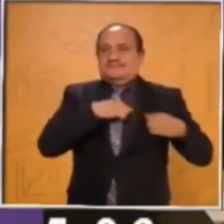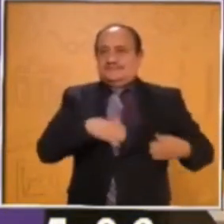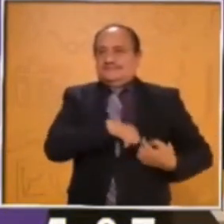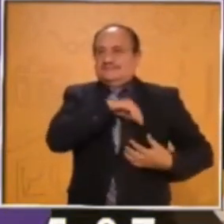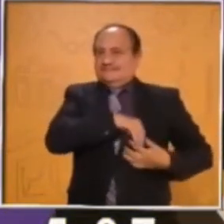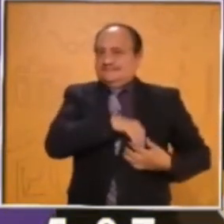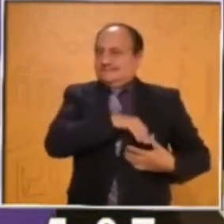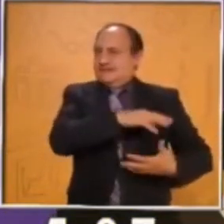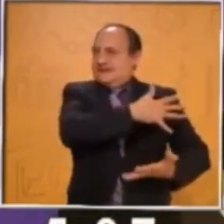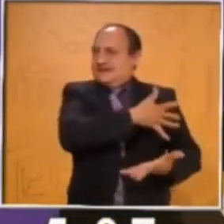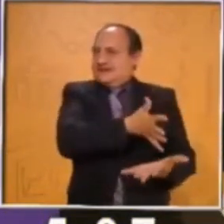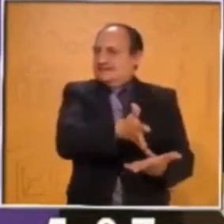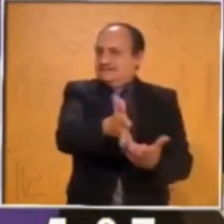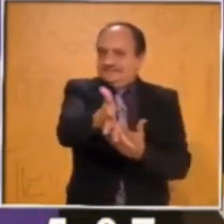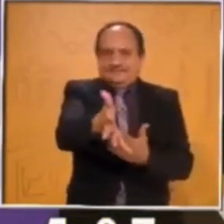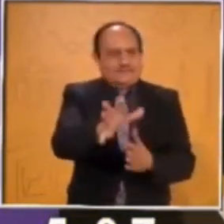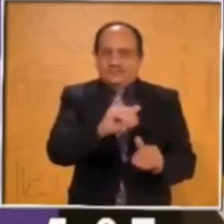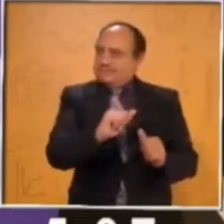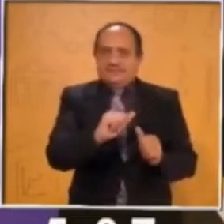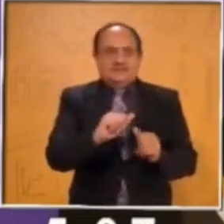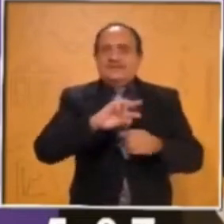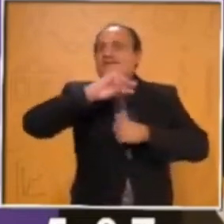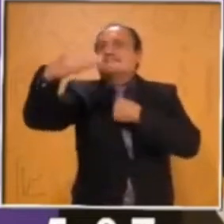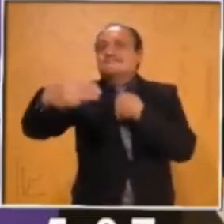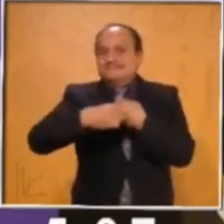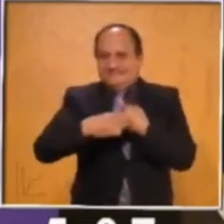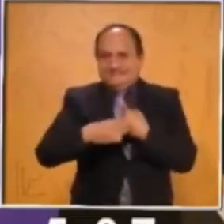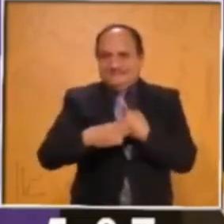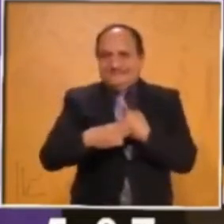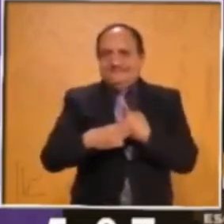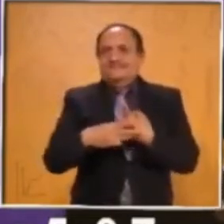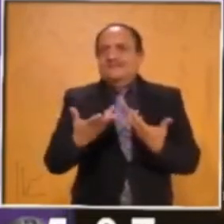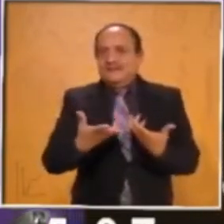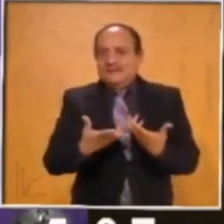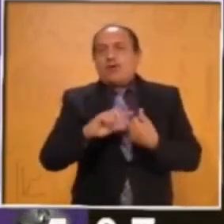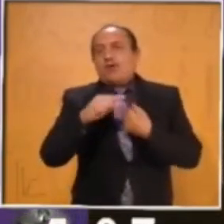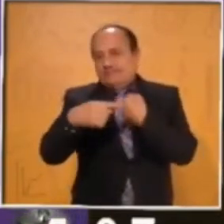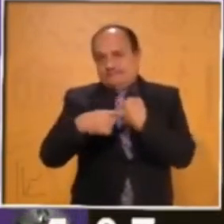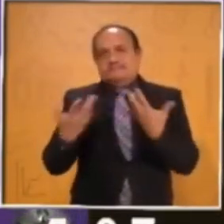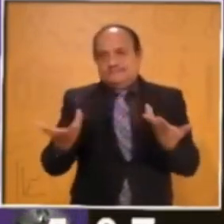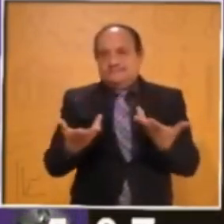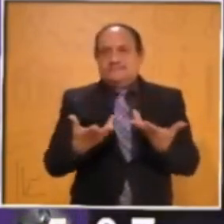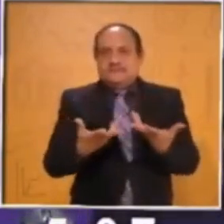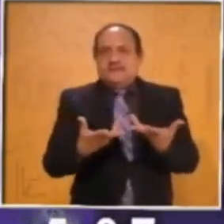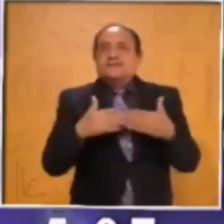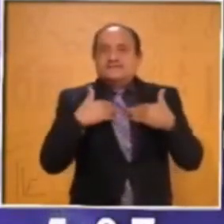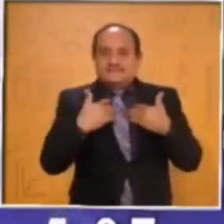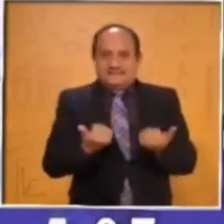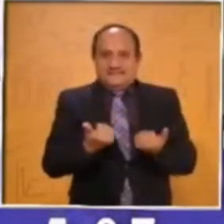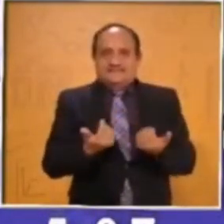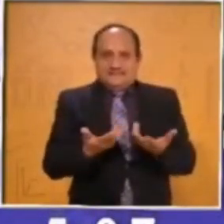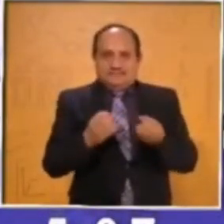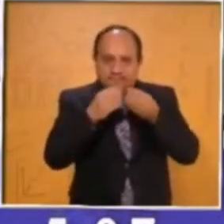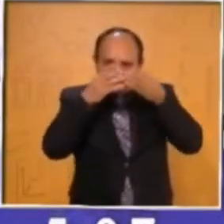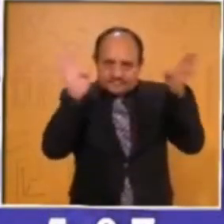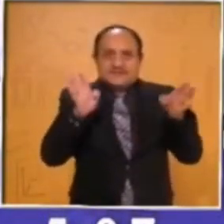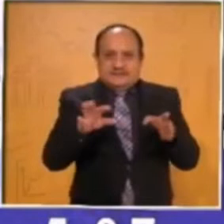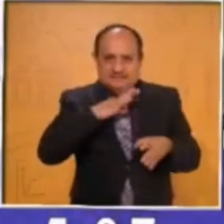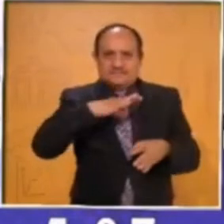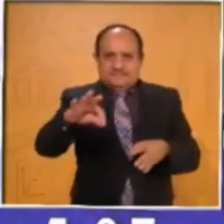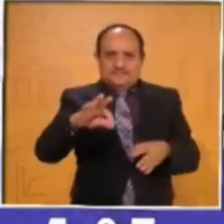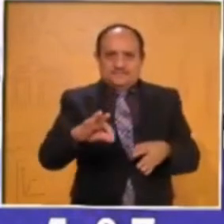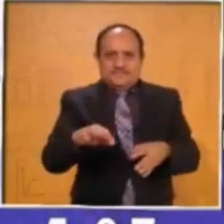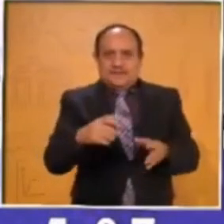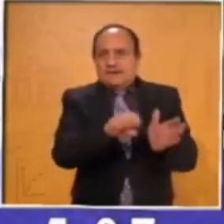literal. Estamos hablando en un sentido figurado, ¿ok? Para que vayan entendiendo, porque luego salen con... Es que no se puede, no, sí se puede.